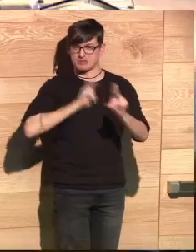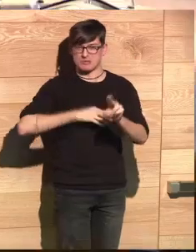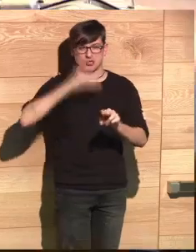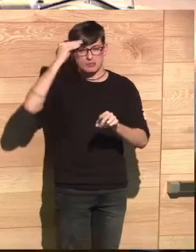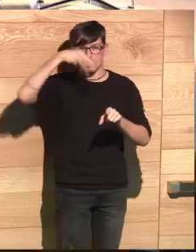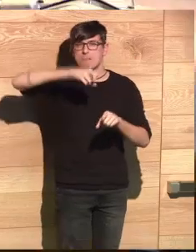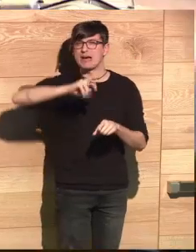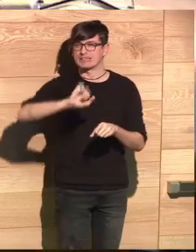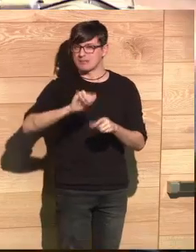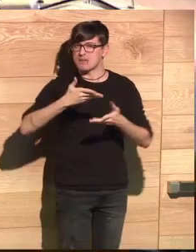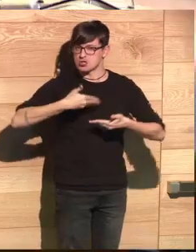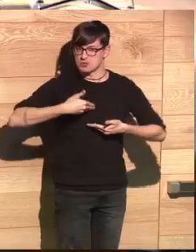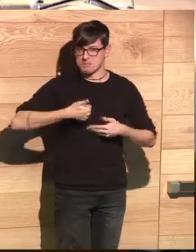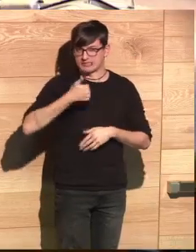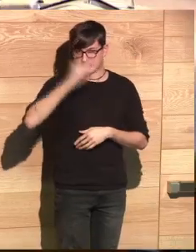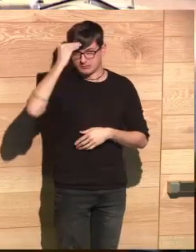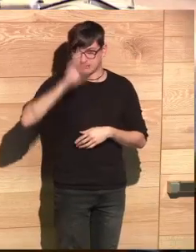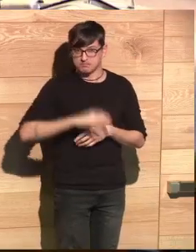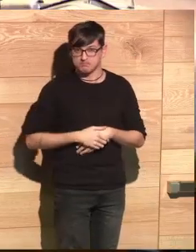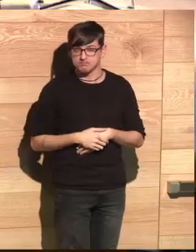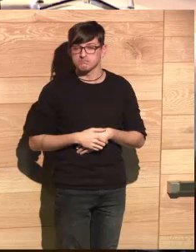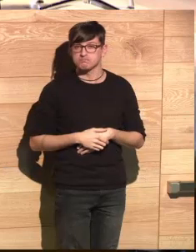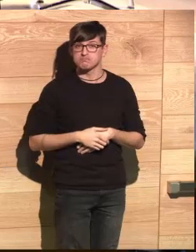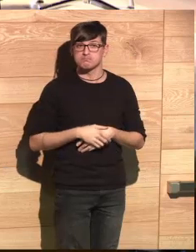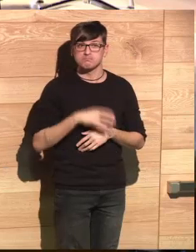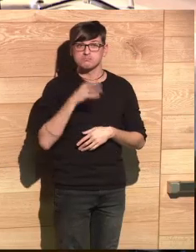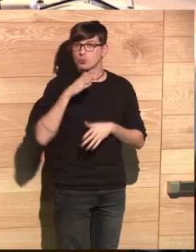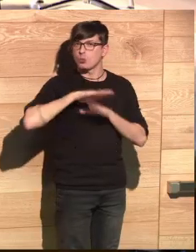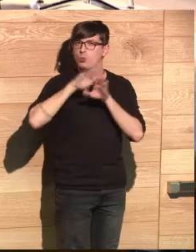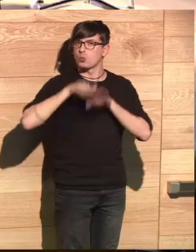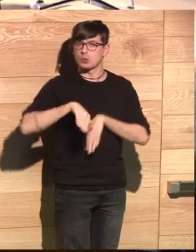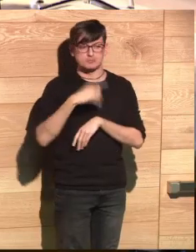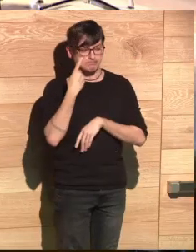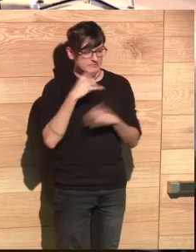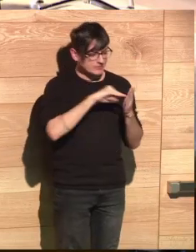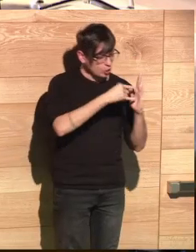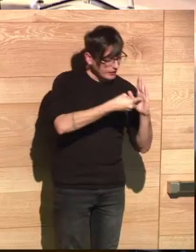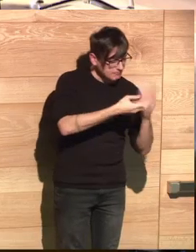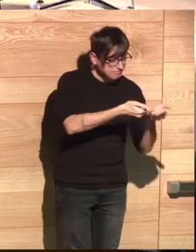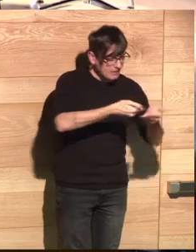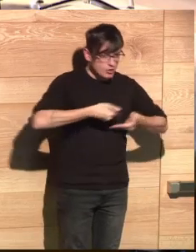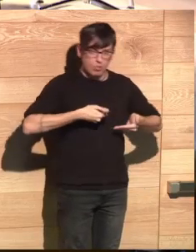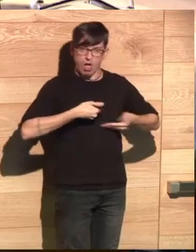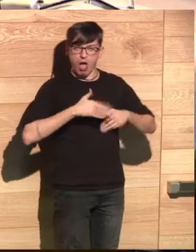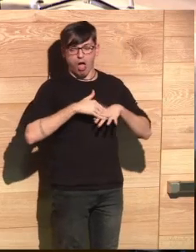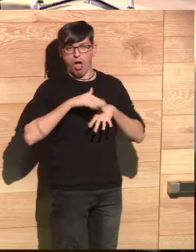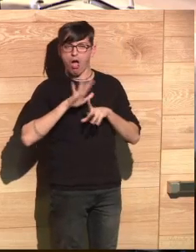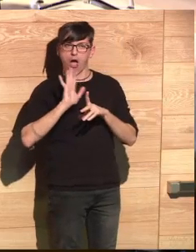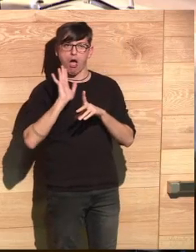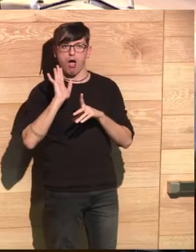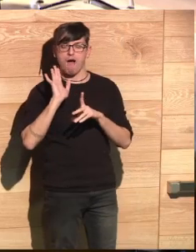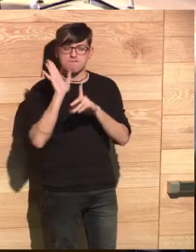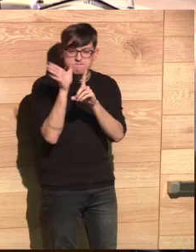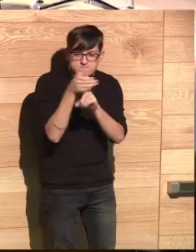seguramente me va a ayudar en esto. Estamos viendo cómo la tecnología aparte nos está ayudando mucho a encontrar